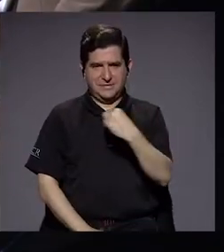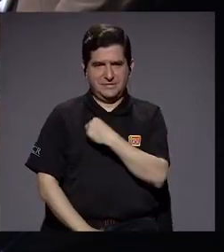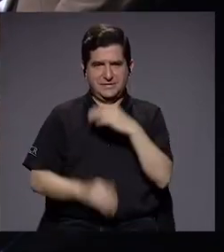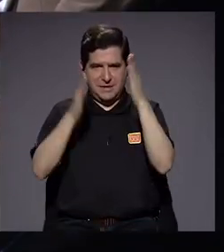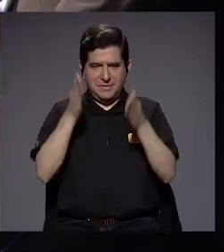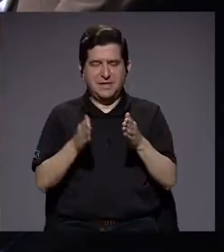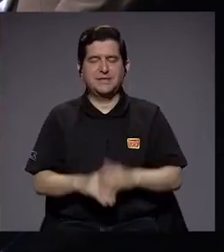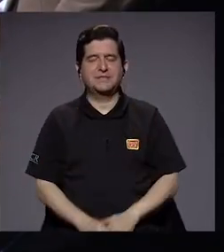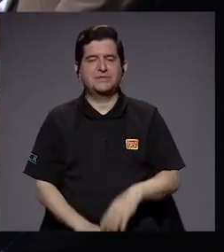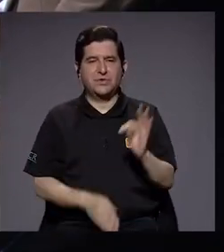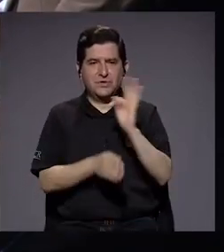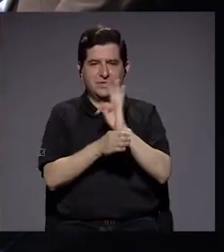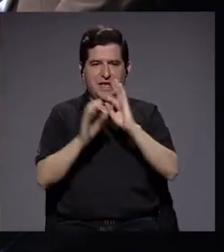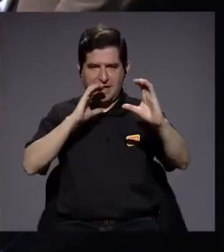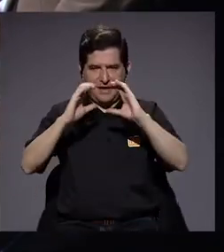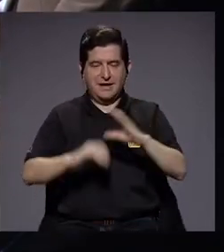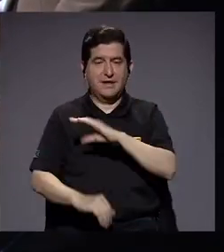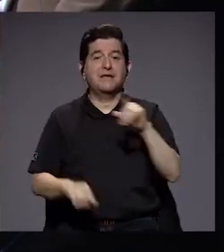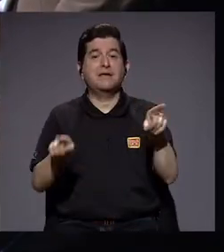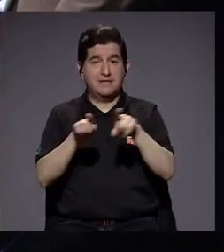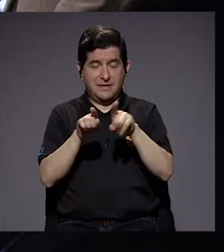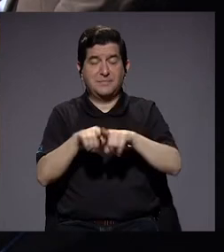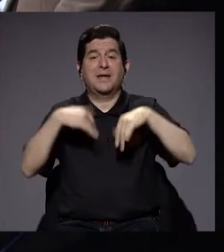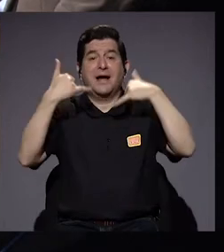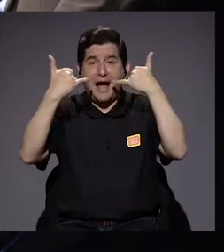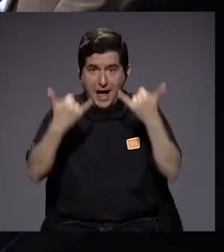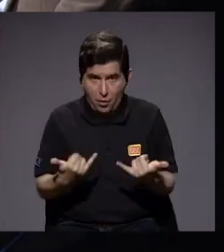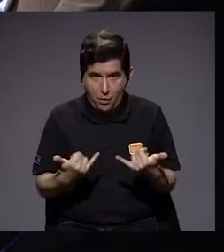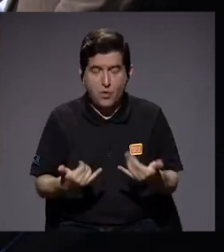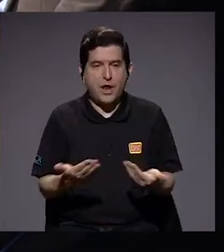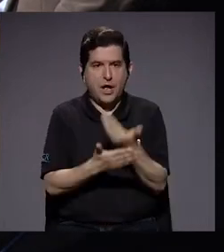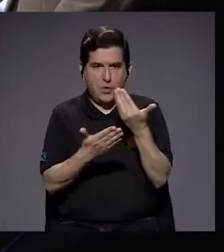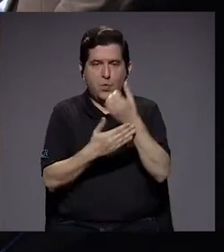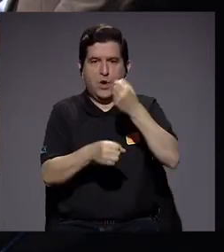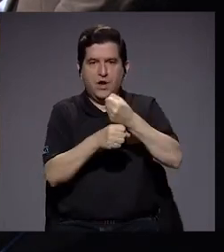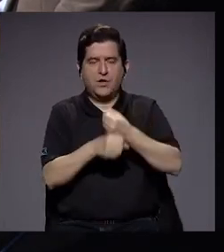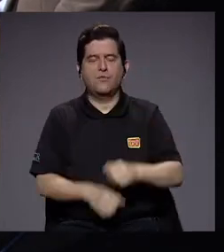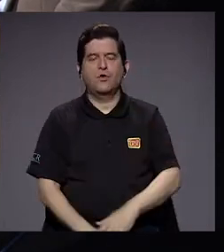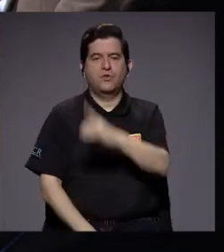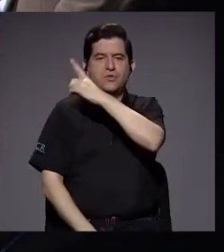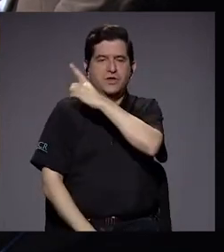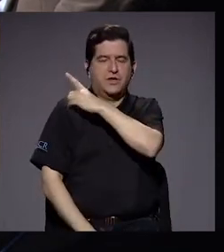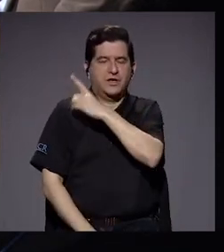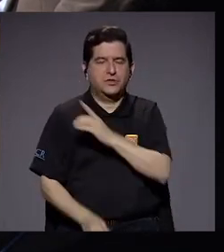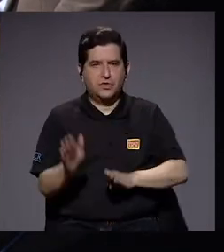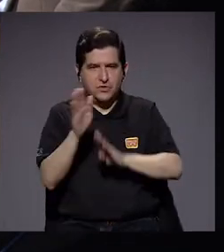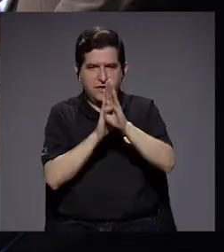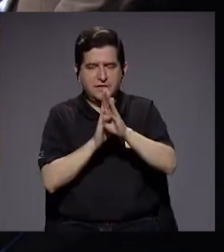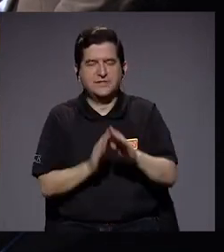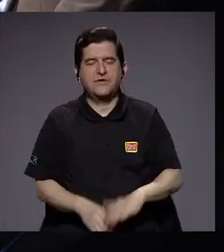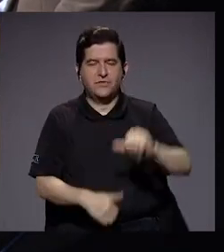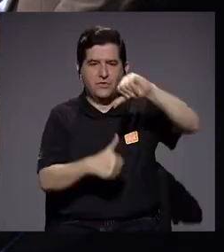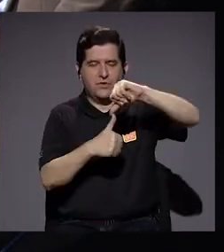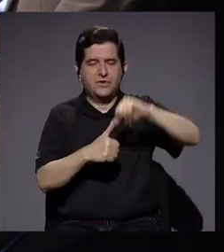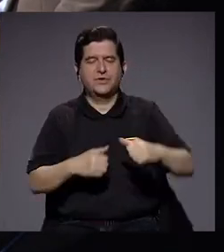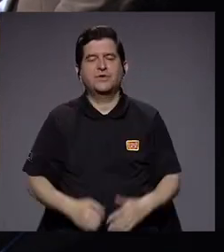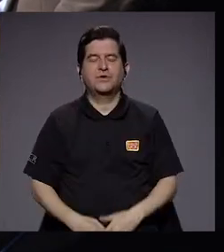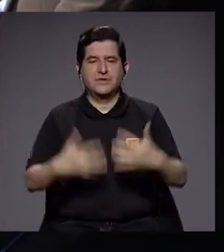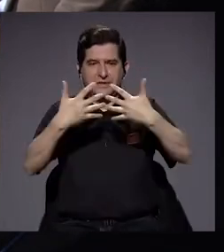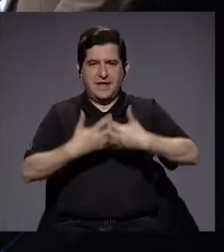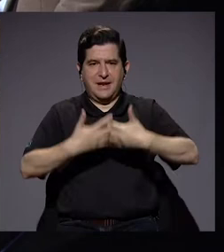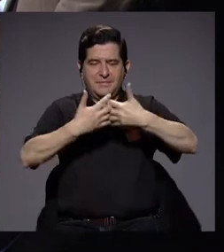de telecomunicaciones, y por supuesto también ahora estrenando un puesto como director de desarrollo para Centroamérica de la compañía